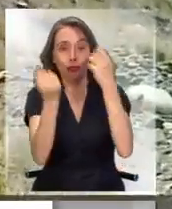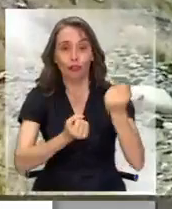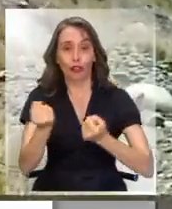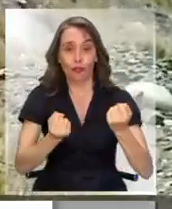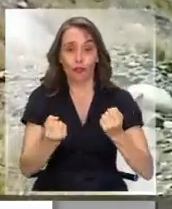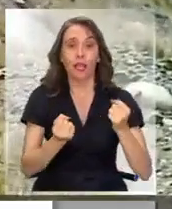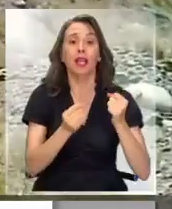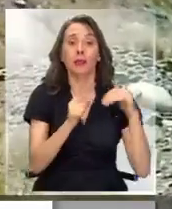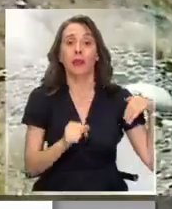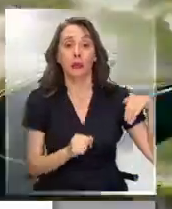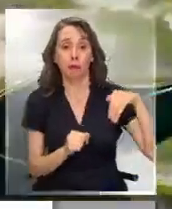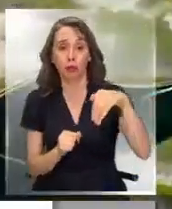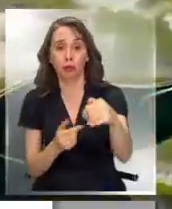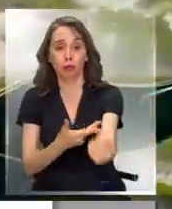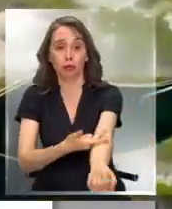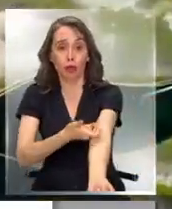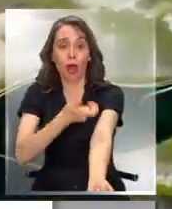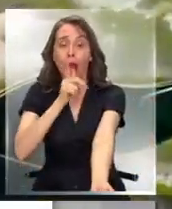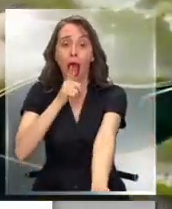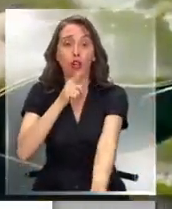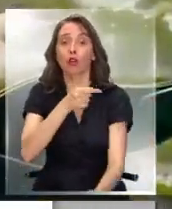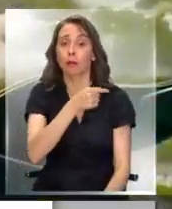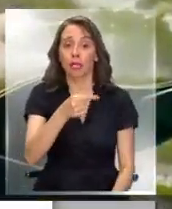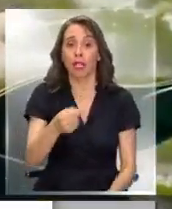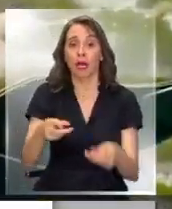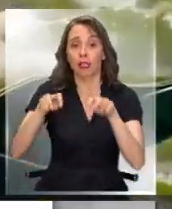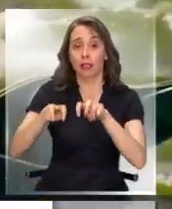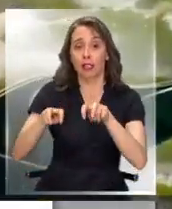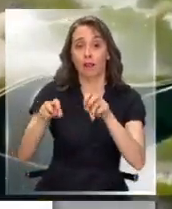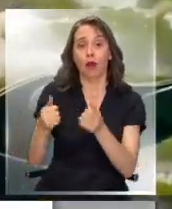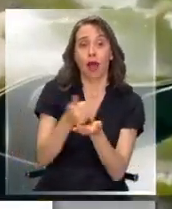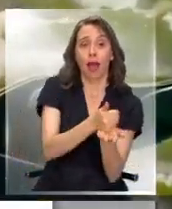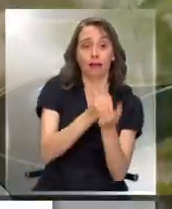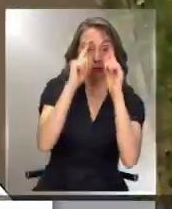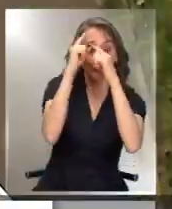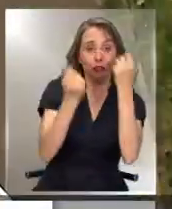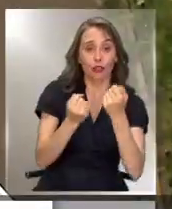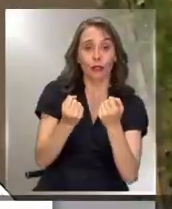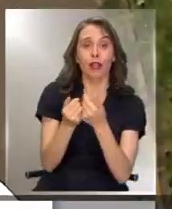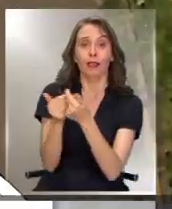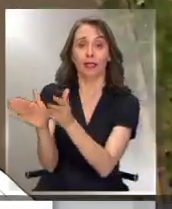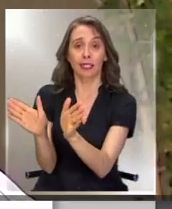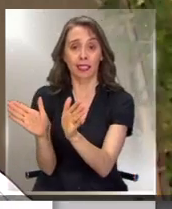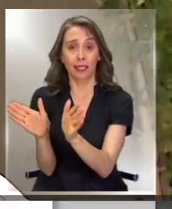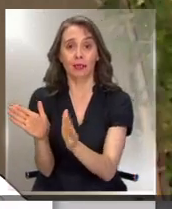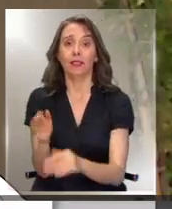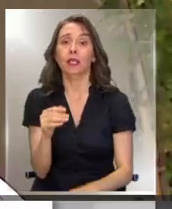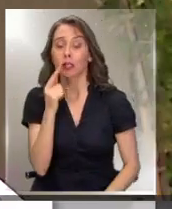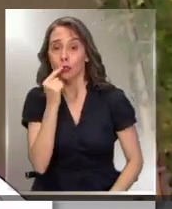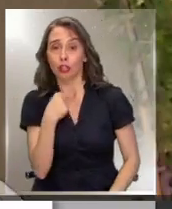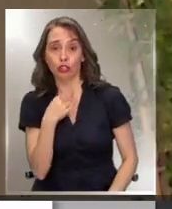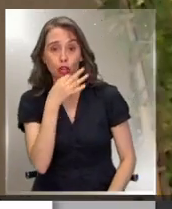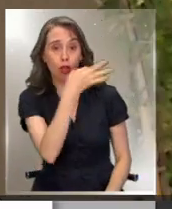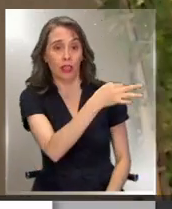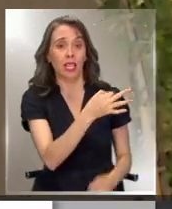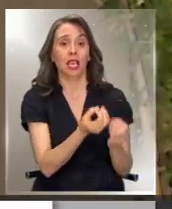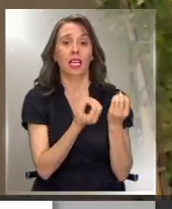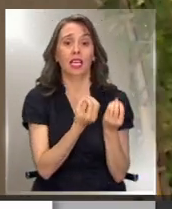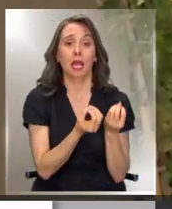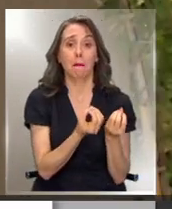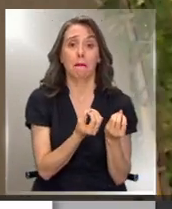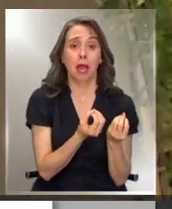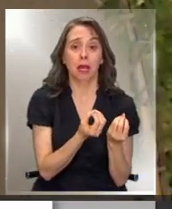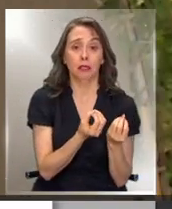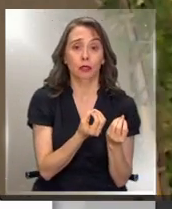alcoholemia resultó negativa su compañero quedó en libertad y entonces le dije qué pasó